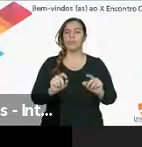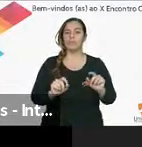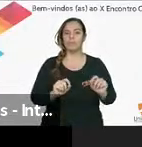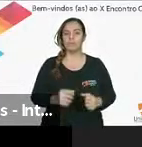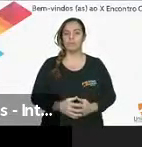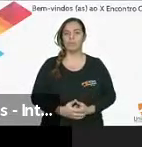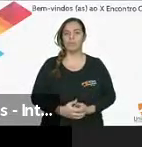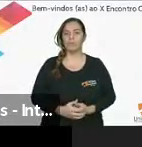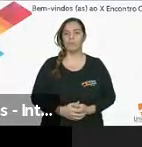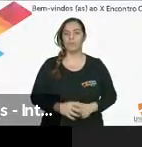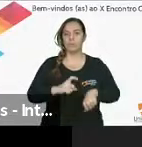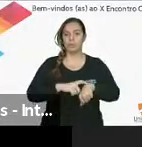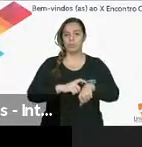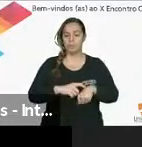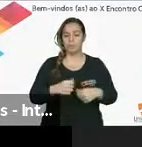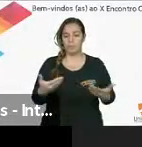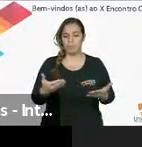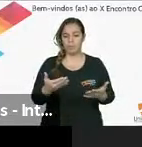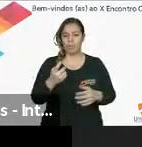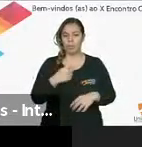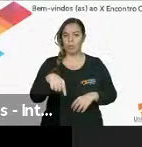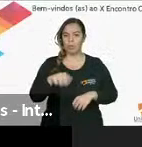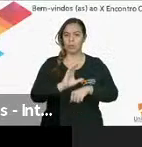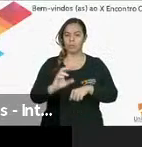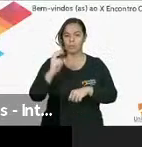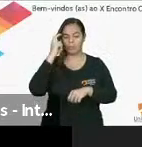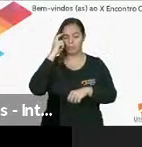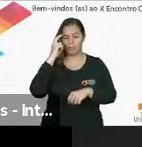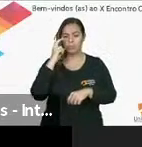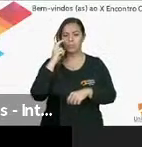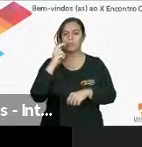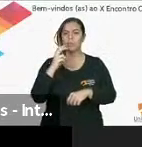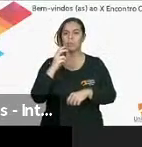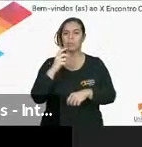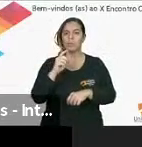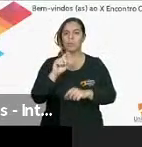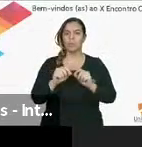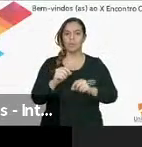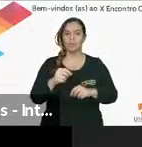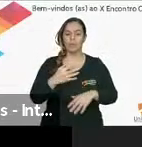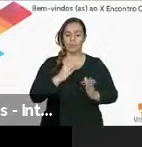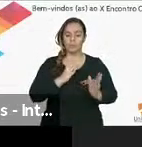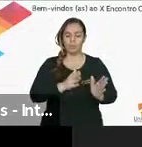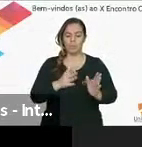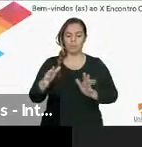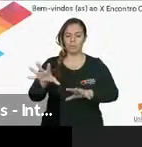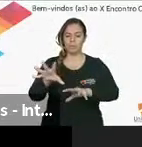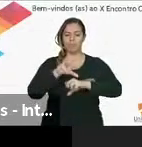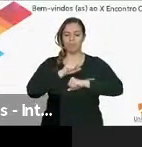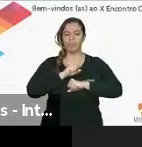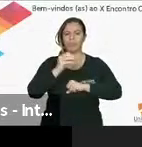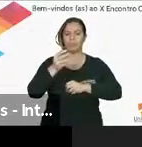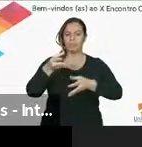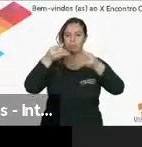en este momento en nuestra cultura, que se trata de un proceso de adquisición o internalización de